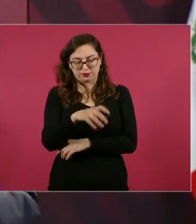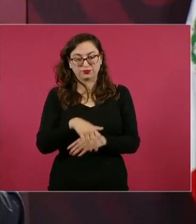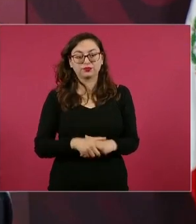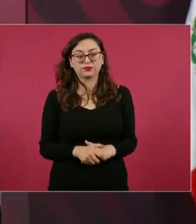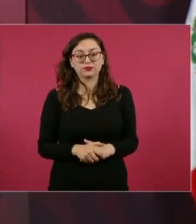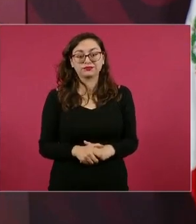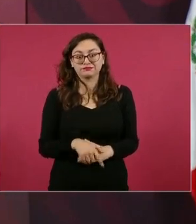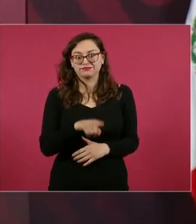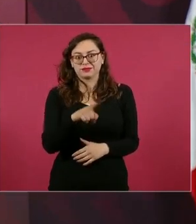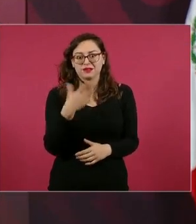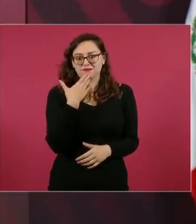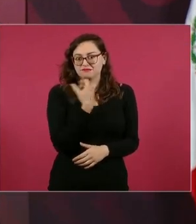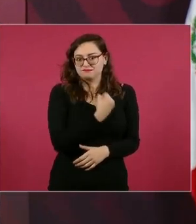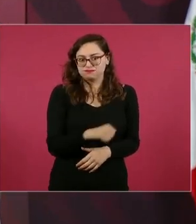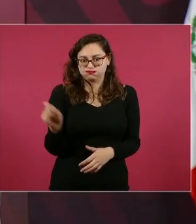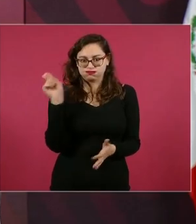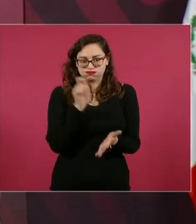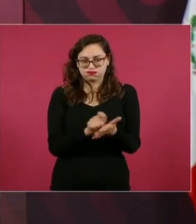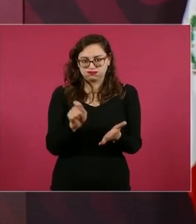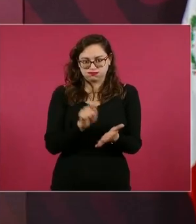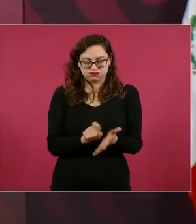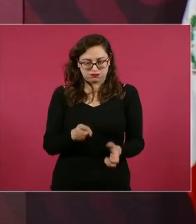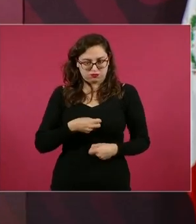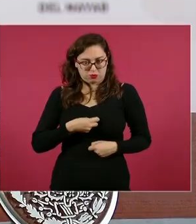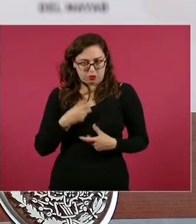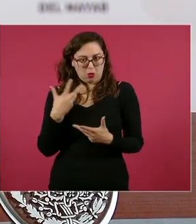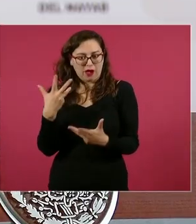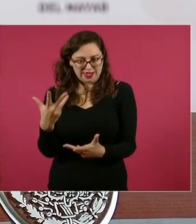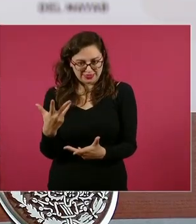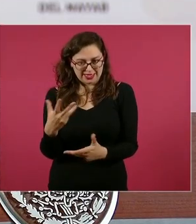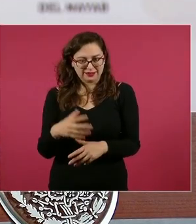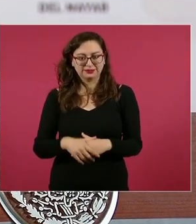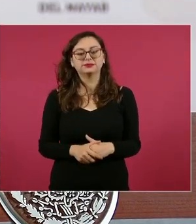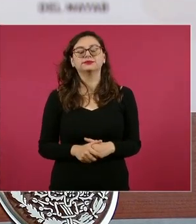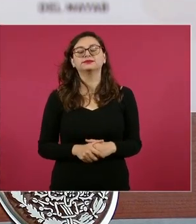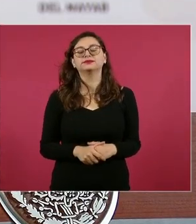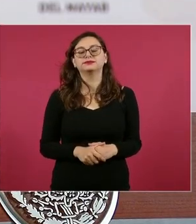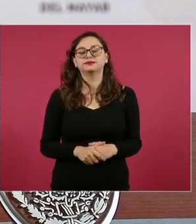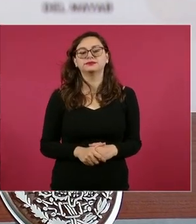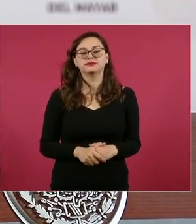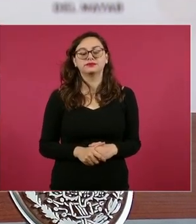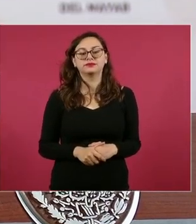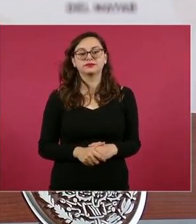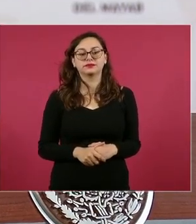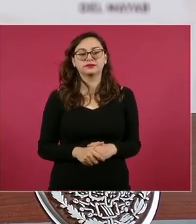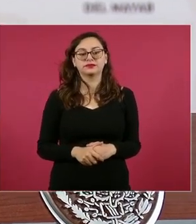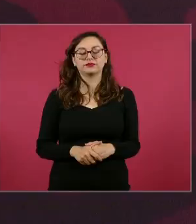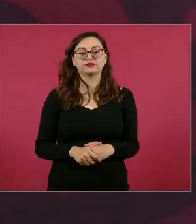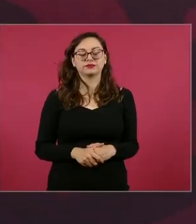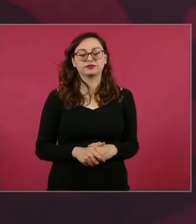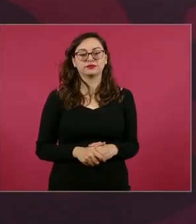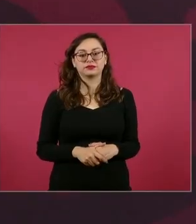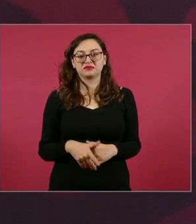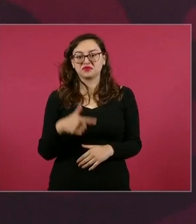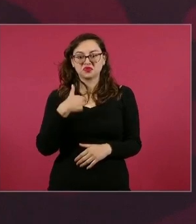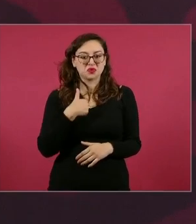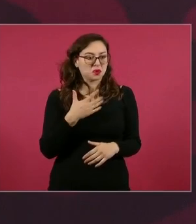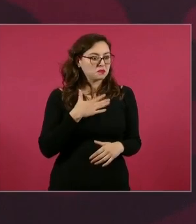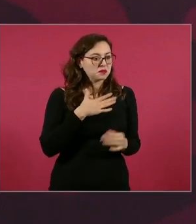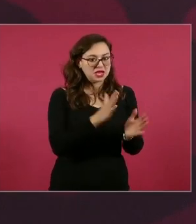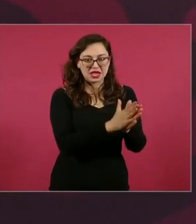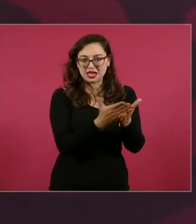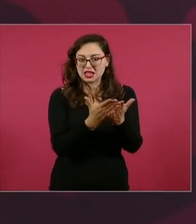los mejores poetas de México y este y pedí mi